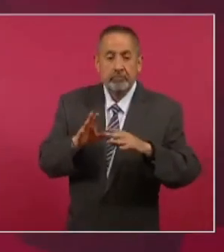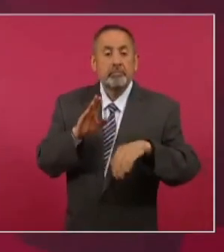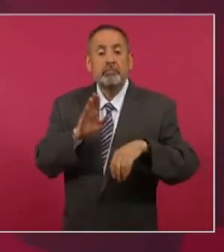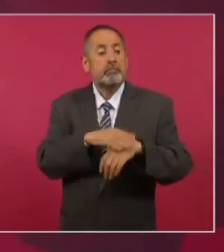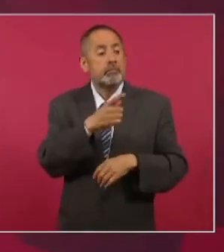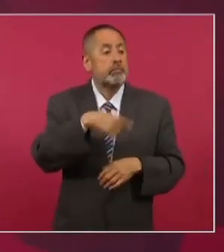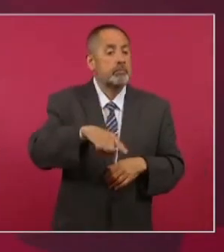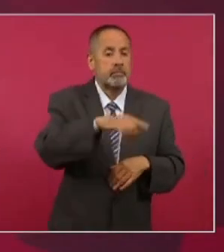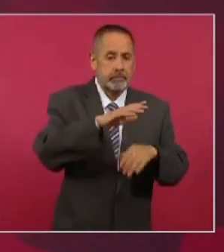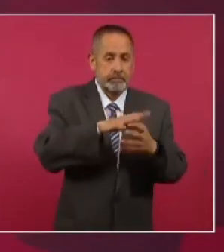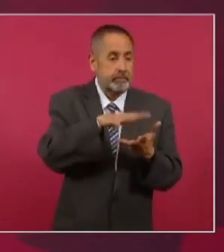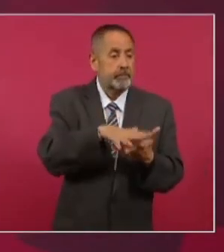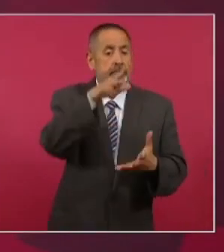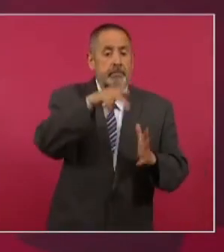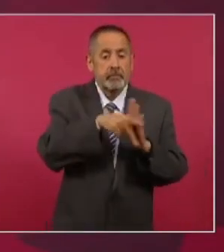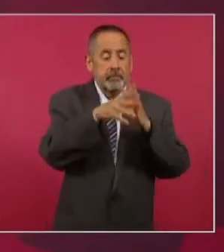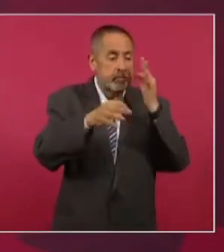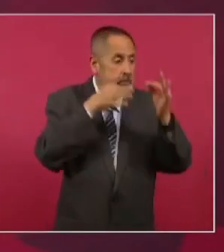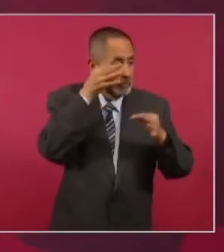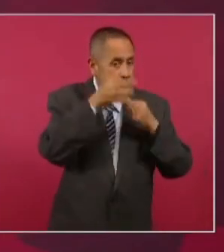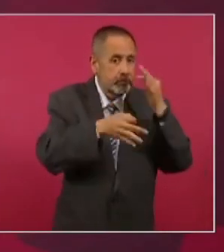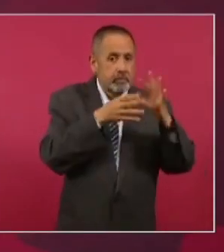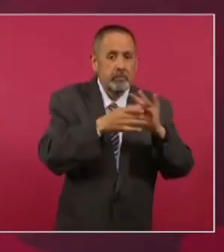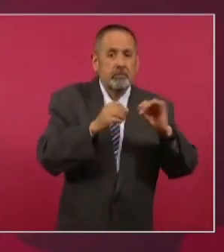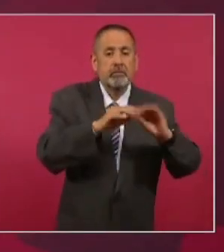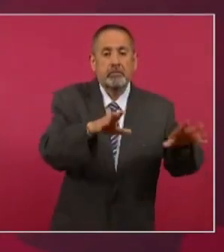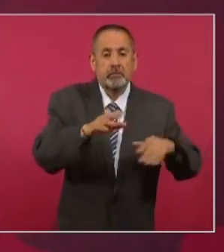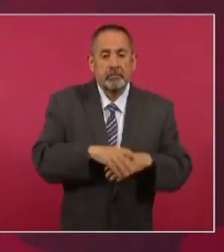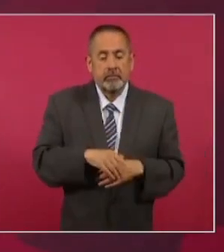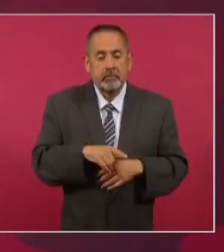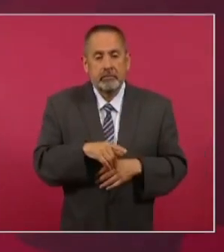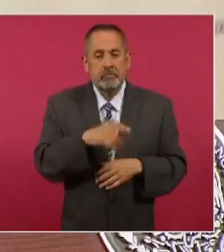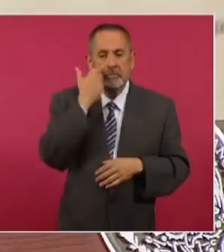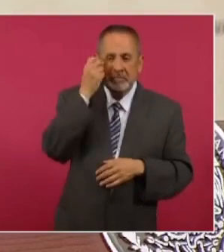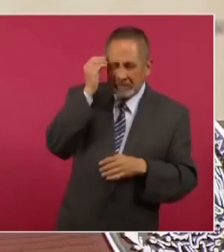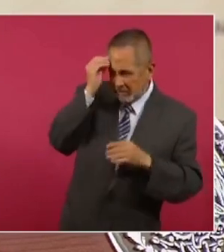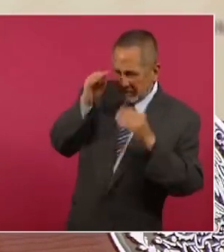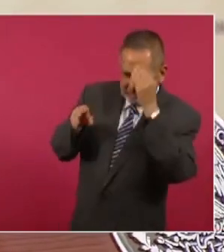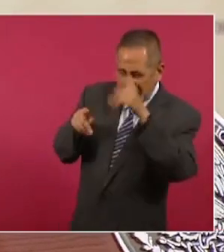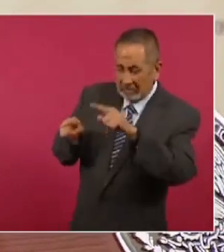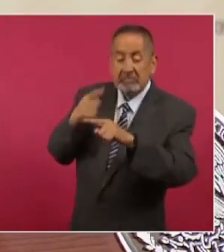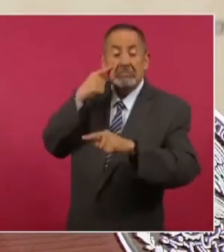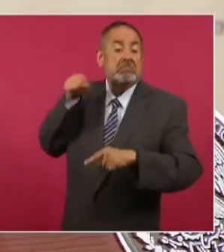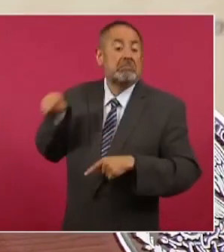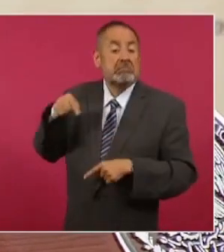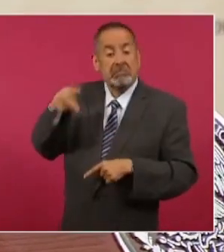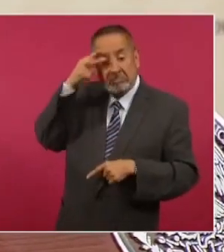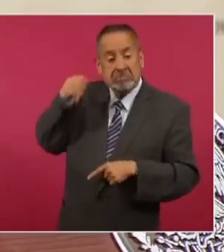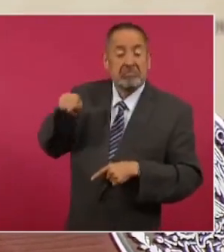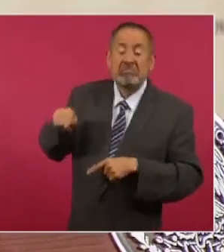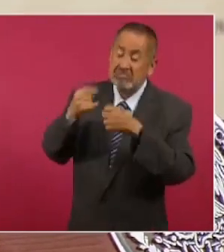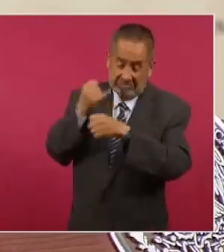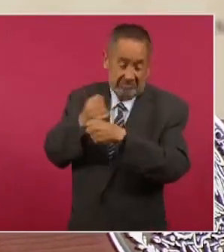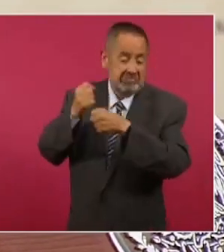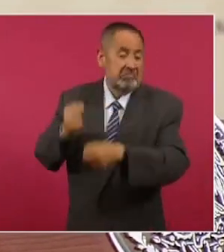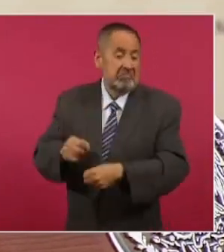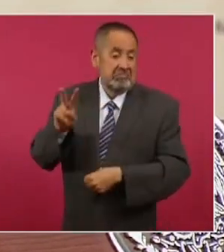la mayoría de los medios lo que quieren es crear una percepción de inseguridad